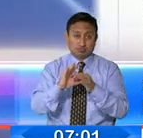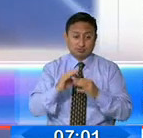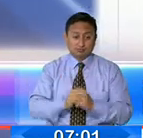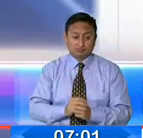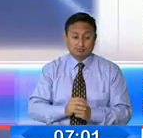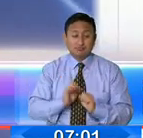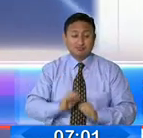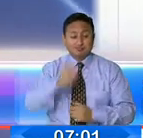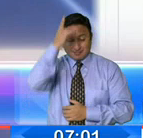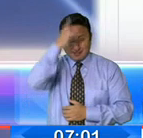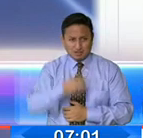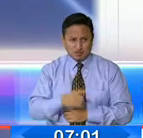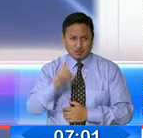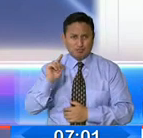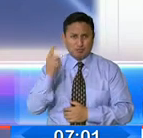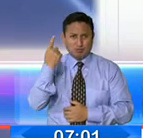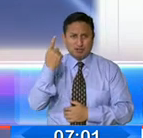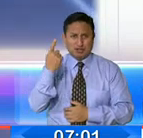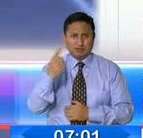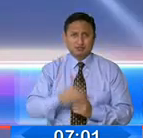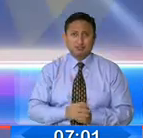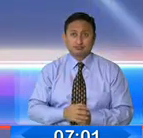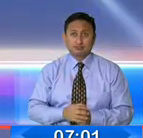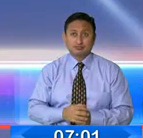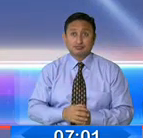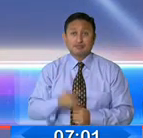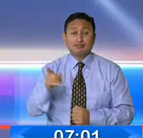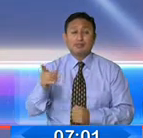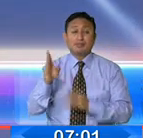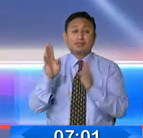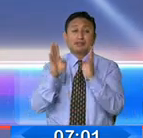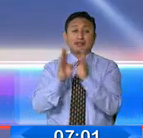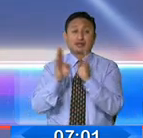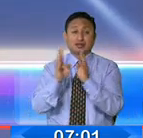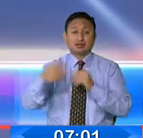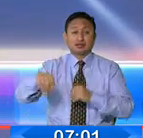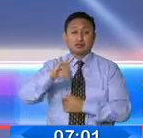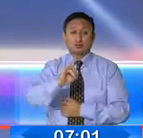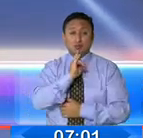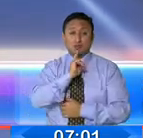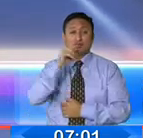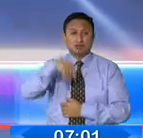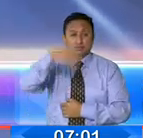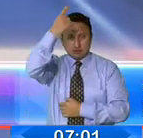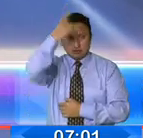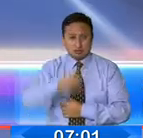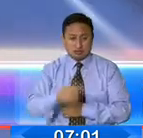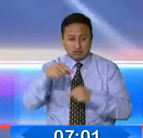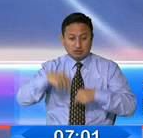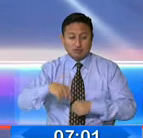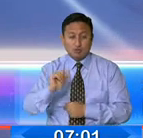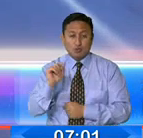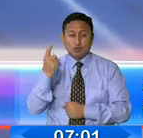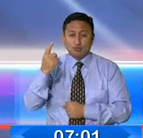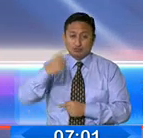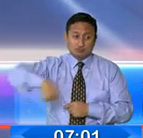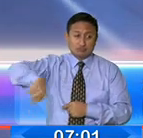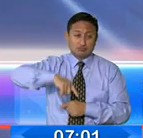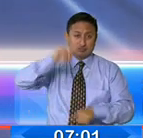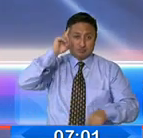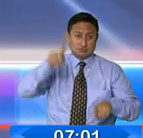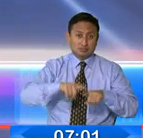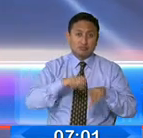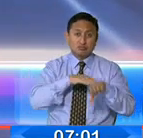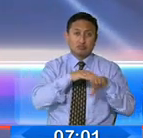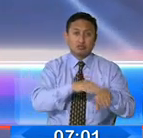resolución es histórica, ya que es la primera vez que el Senado estadounidense emite una resolución por unanimidad en